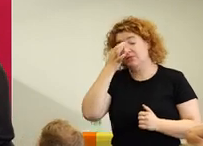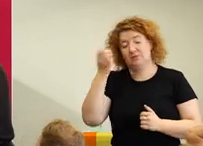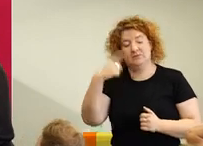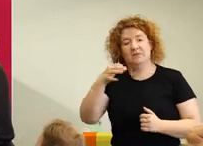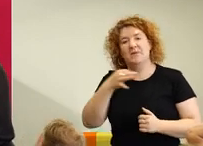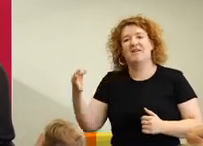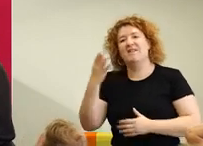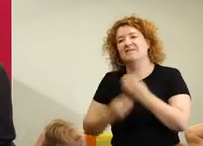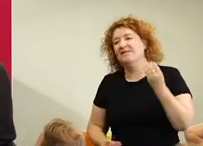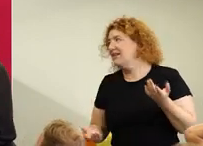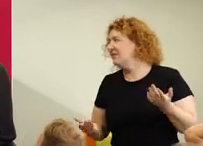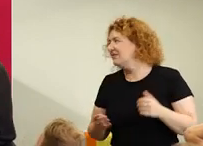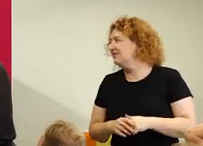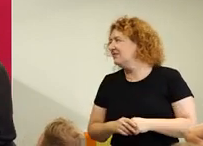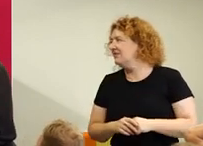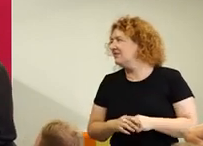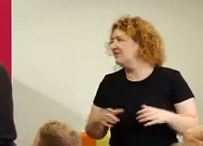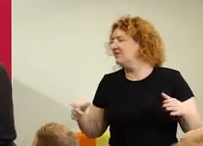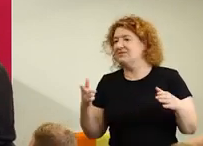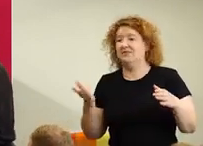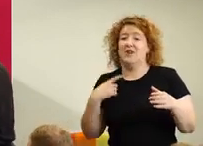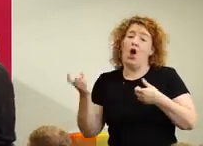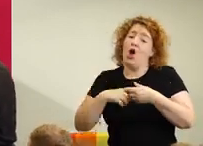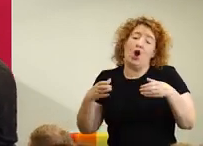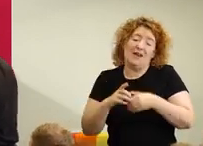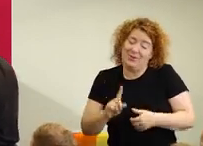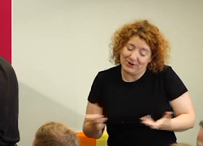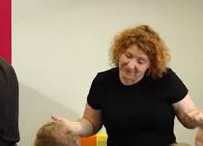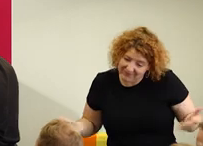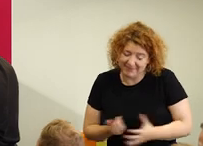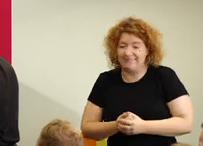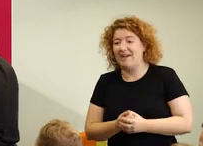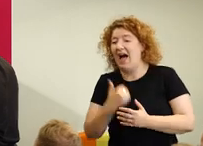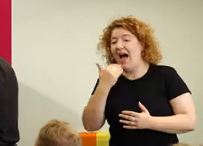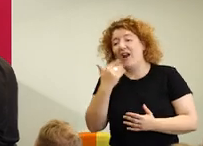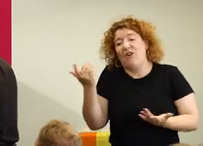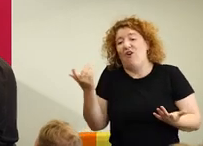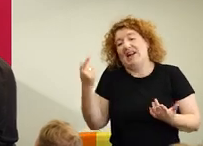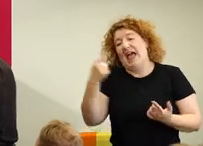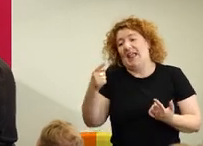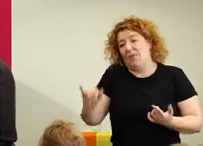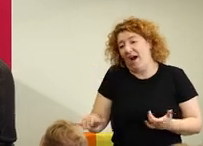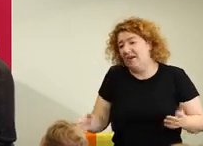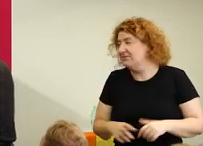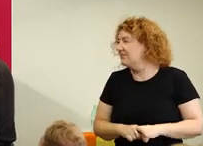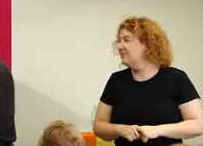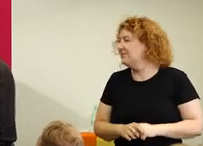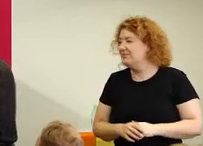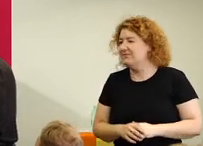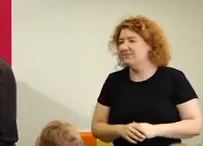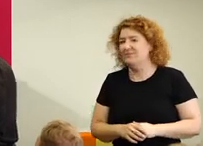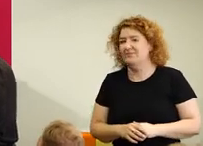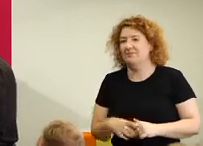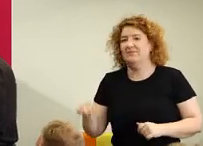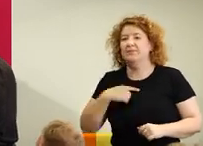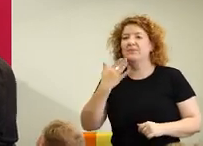su defecto es no ser del colectivo, ¿qué le vamos a hacer? Algún defecto tenía que tener. Pues creo que encarna lo que le